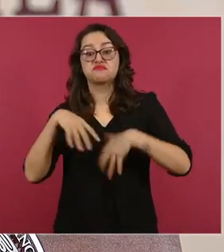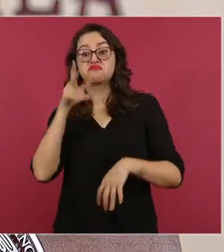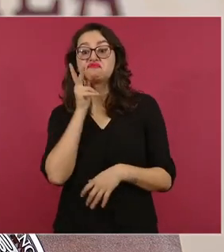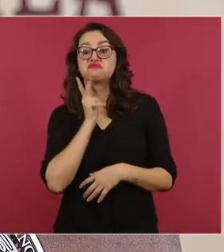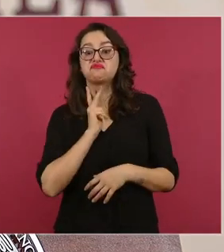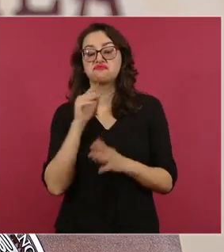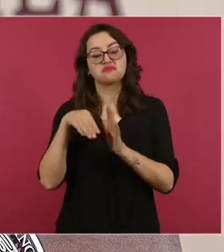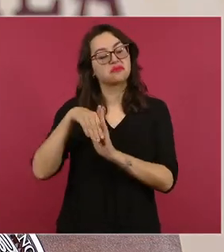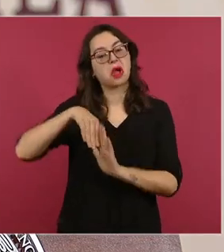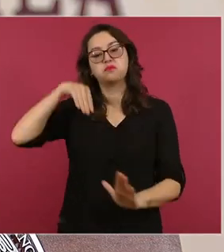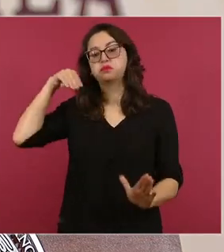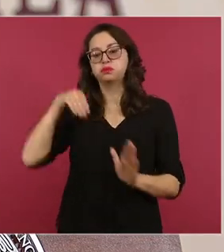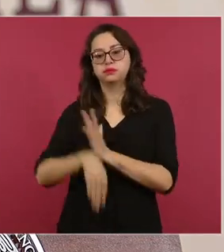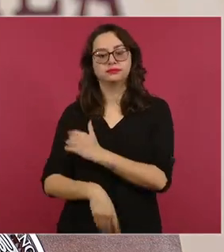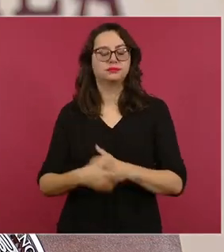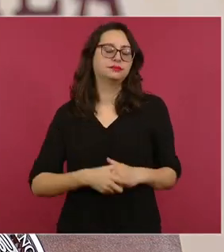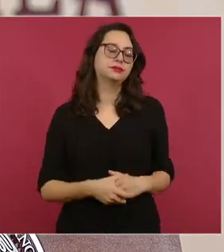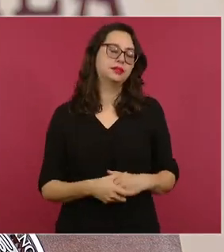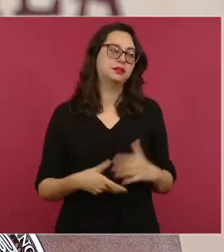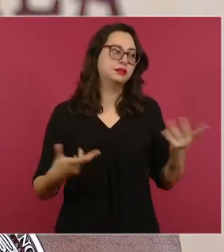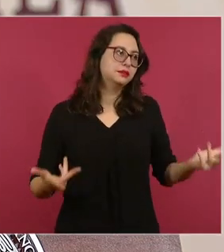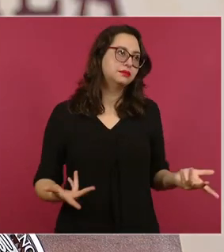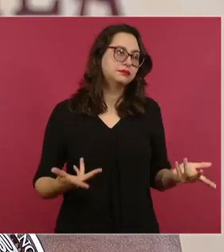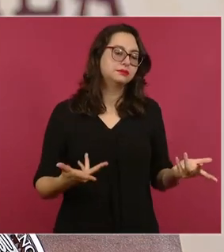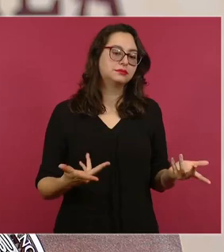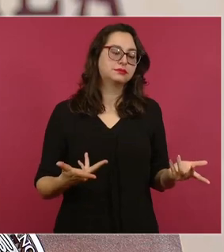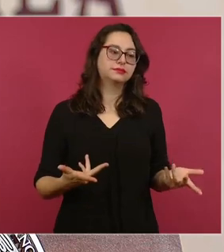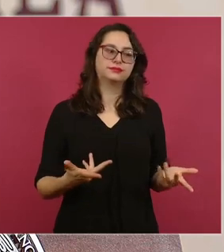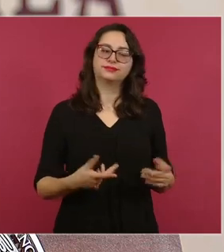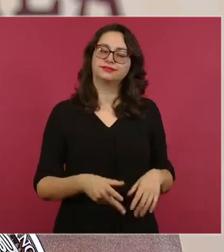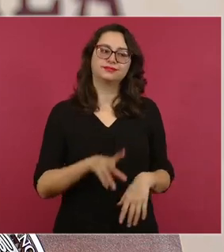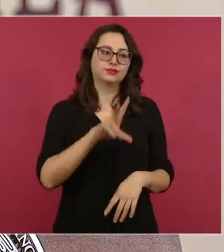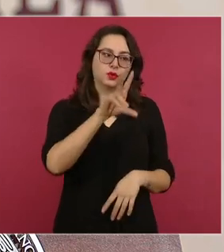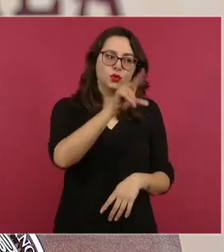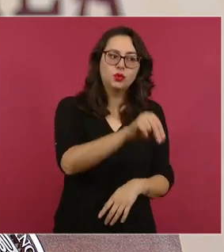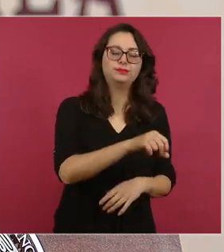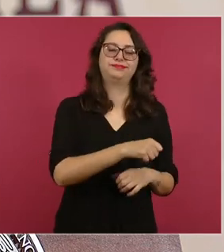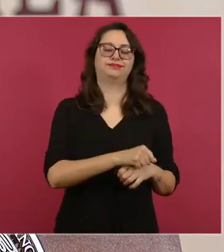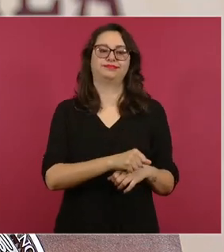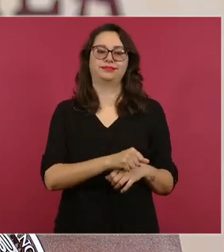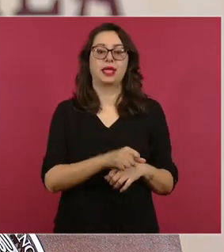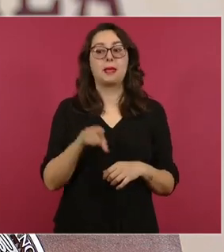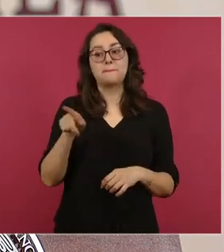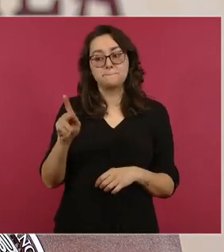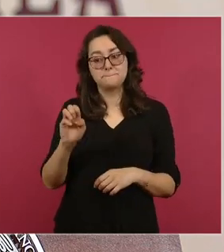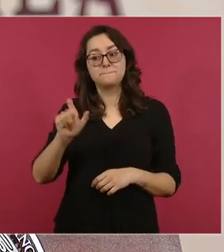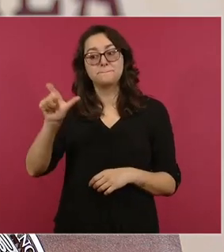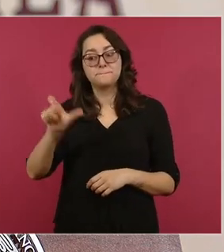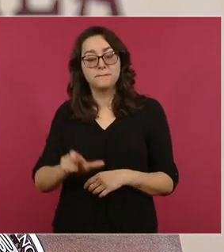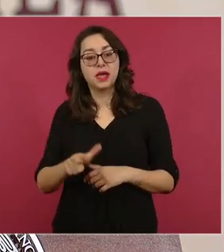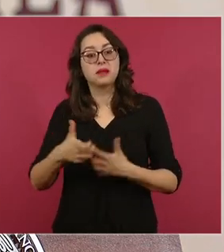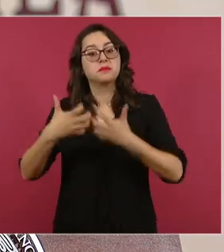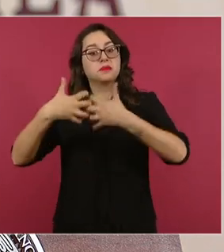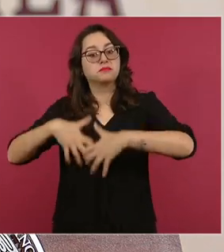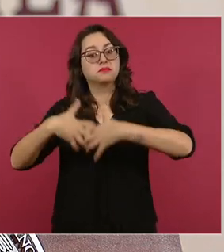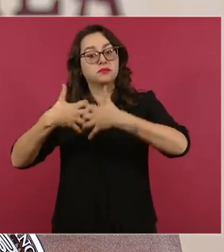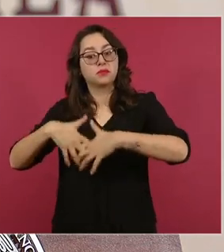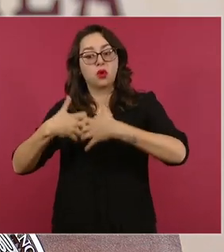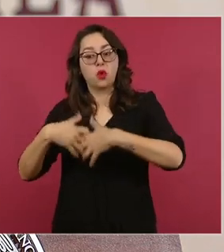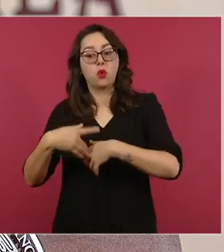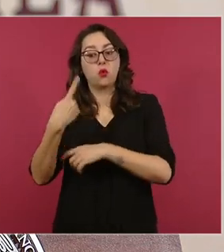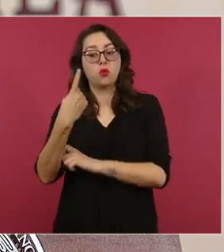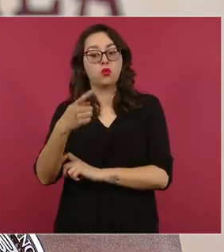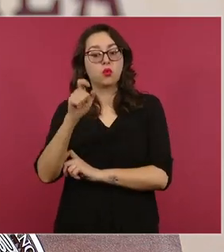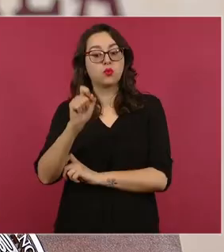Esta también es una falsedad más. Contrario a lo que publica el diario, Pemex produce 1.9 millones de